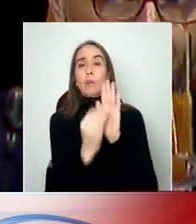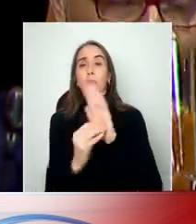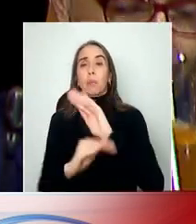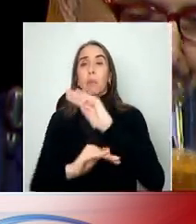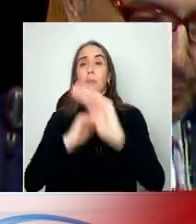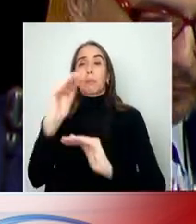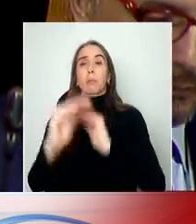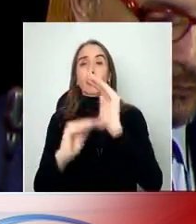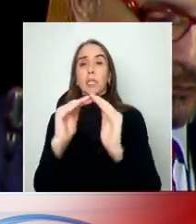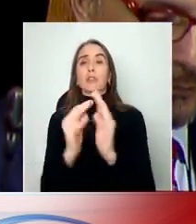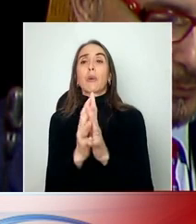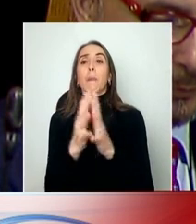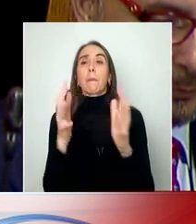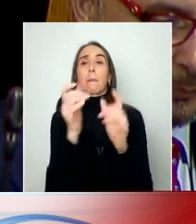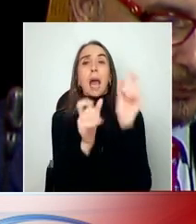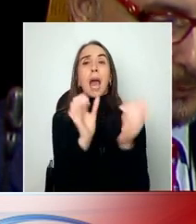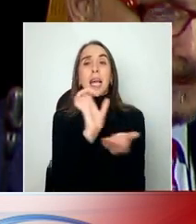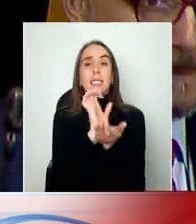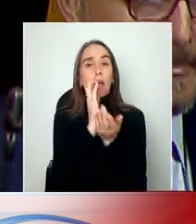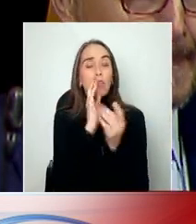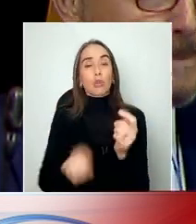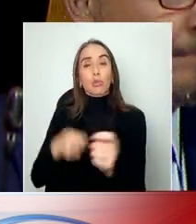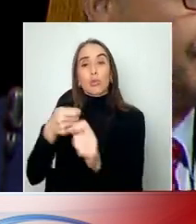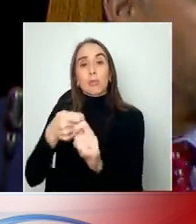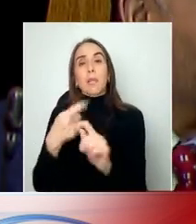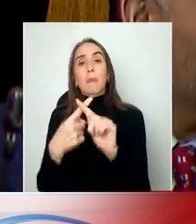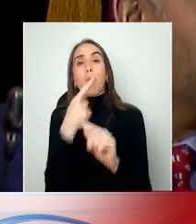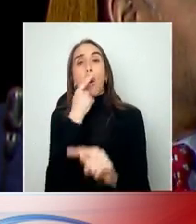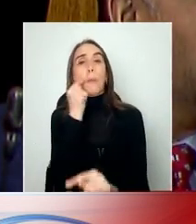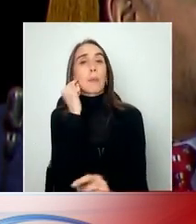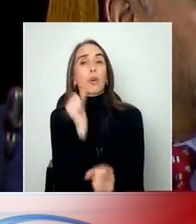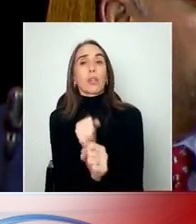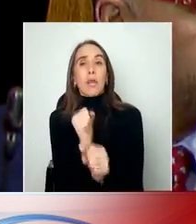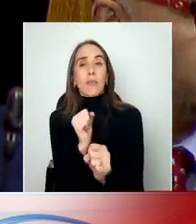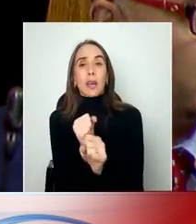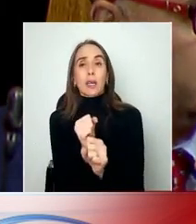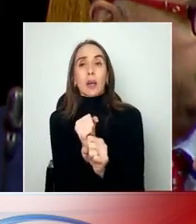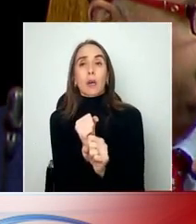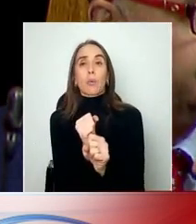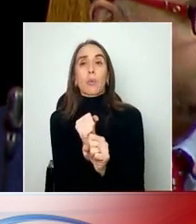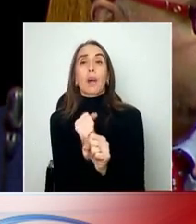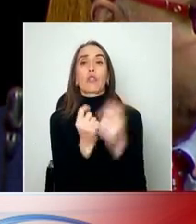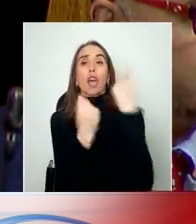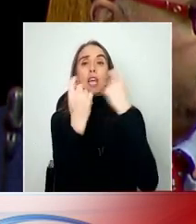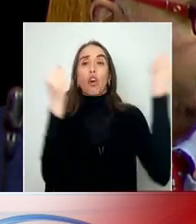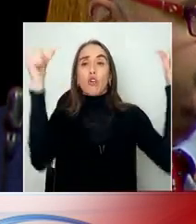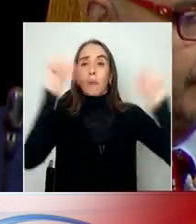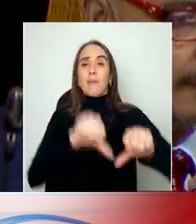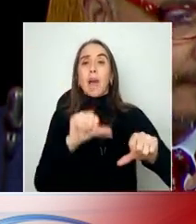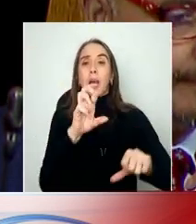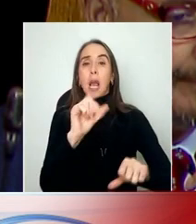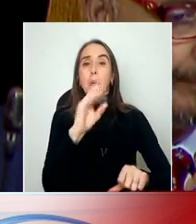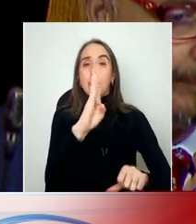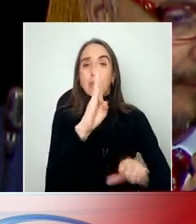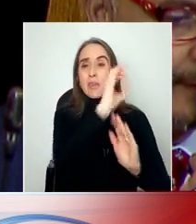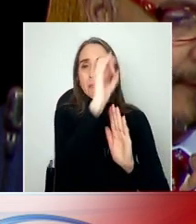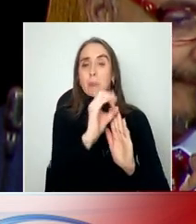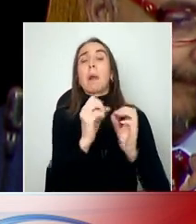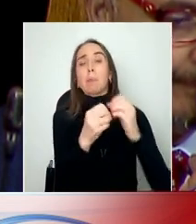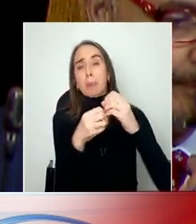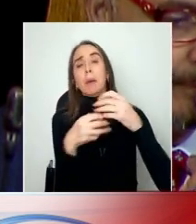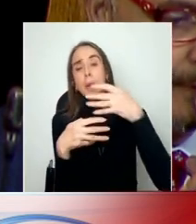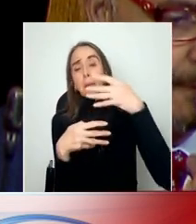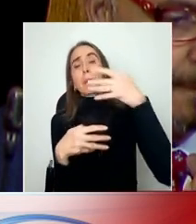supere el 6% se realizará un alza previa de 10.000 al primero de enero de 2024 quedando el salario mínimo